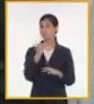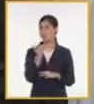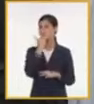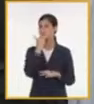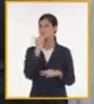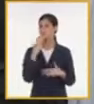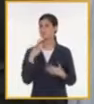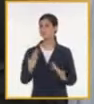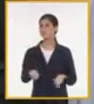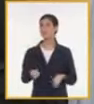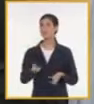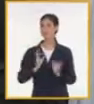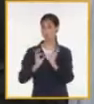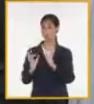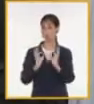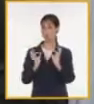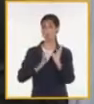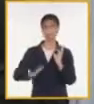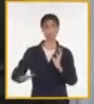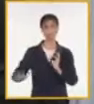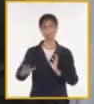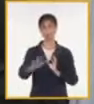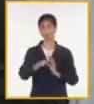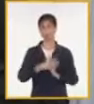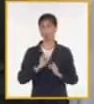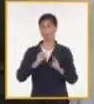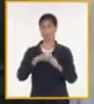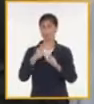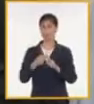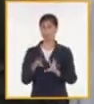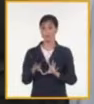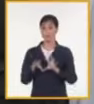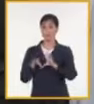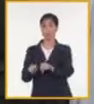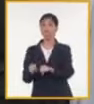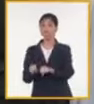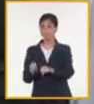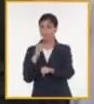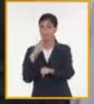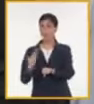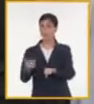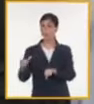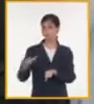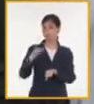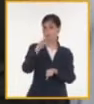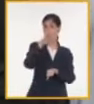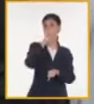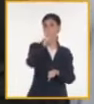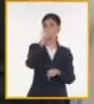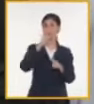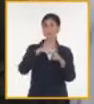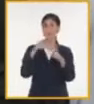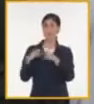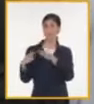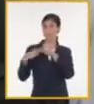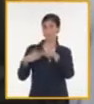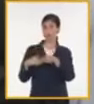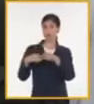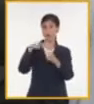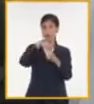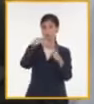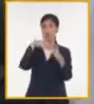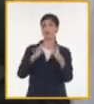seguridad nacional incluyendo El secuestro de nave y de aeronav y embarcaciones por